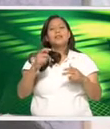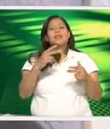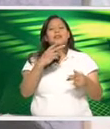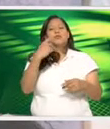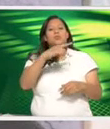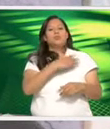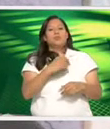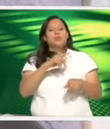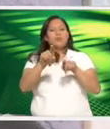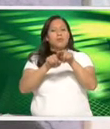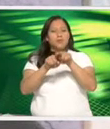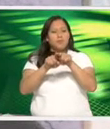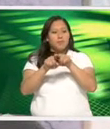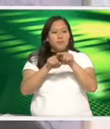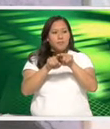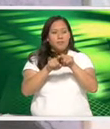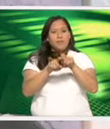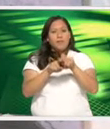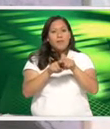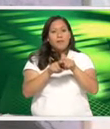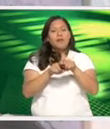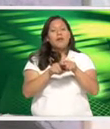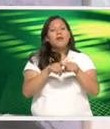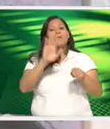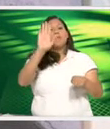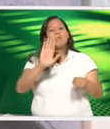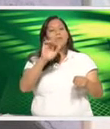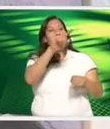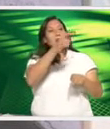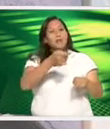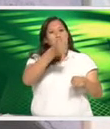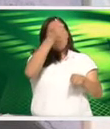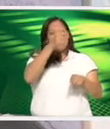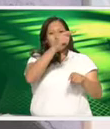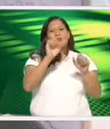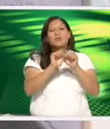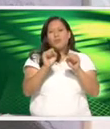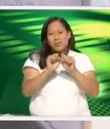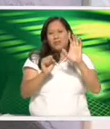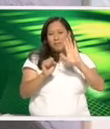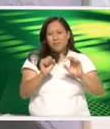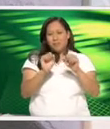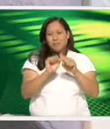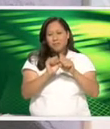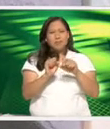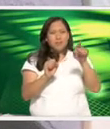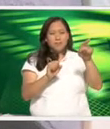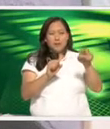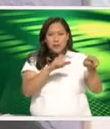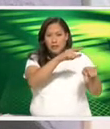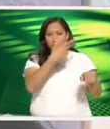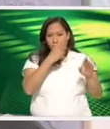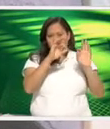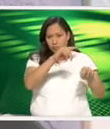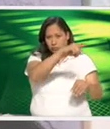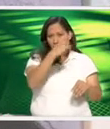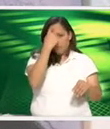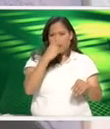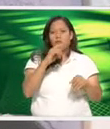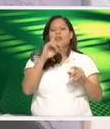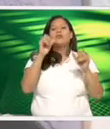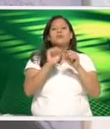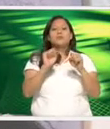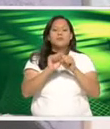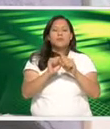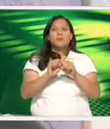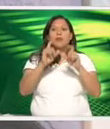descendientes de los hermanos. Ok. Y además, al parecer, los primeros... Como un sobrino, digamos. Sobrino, exactamente. Los primeros retratos que se hacen ya